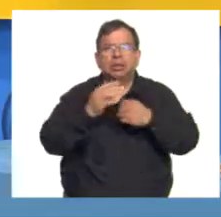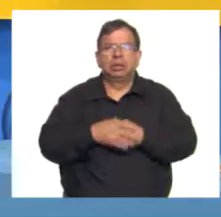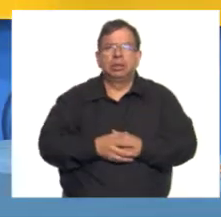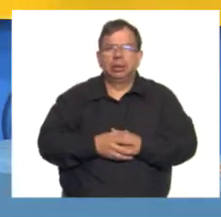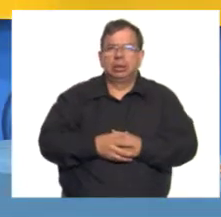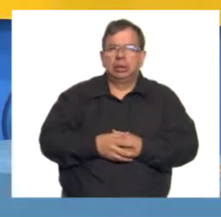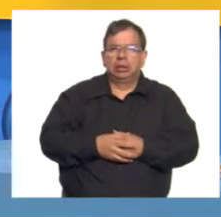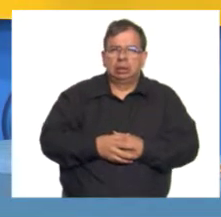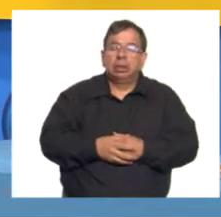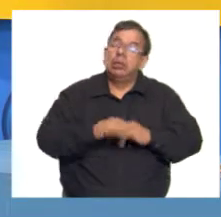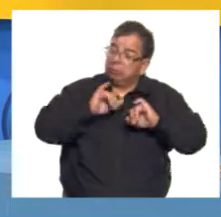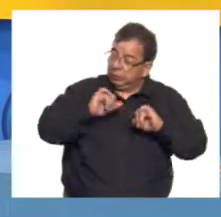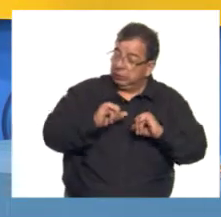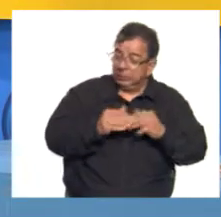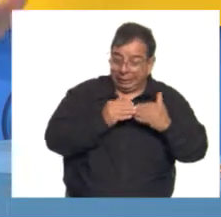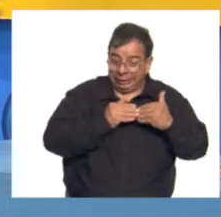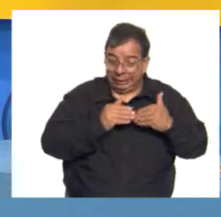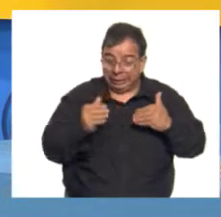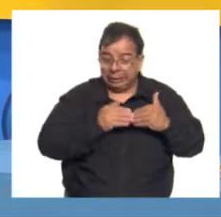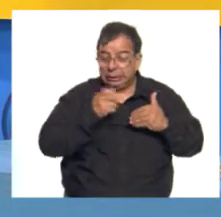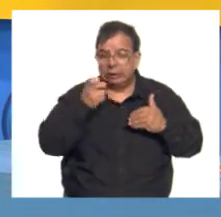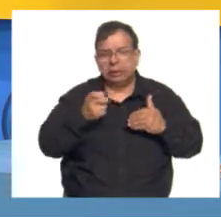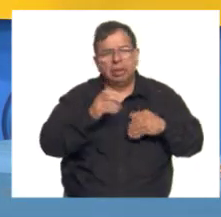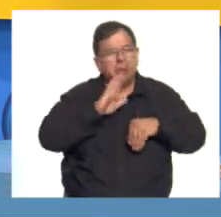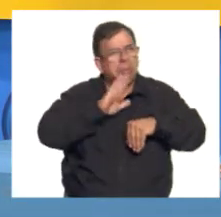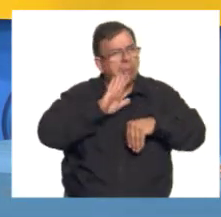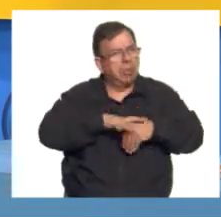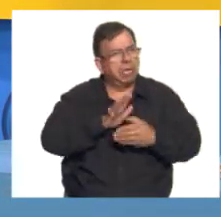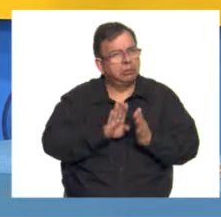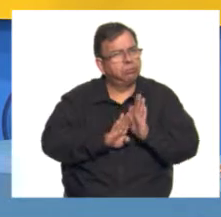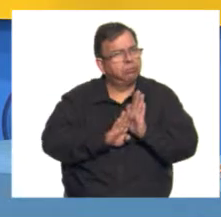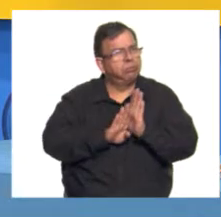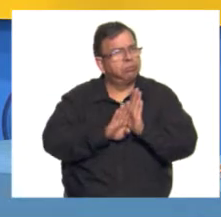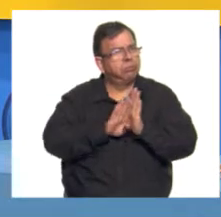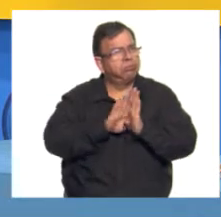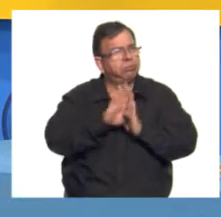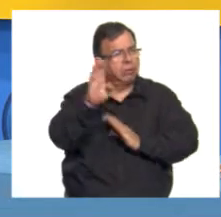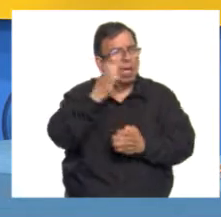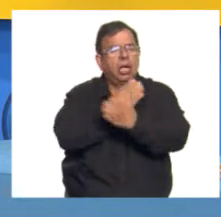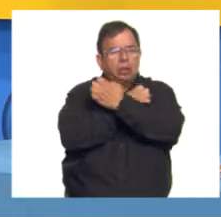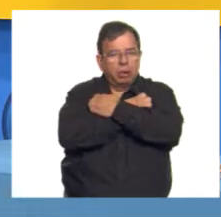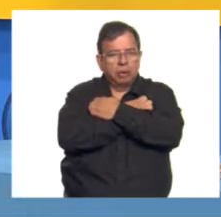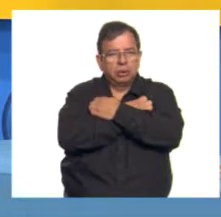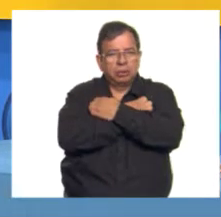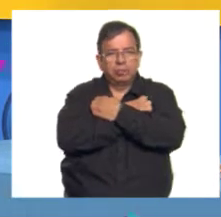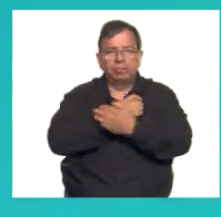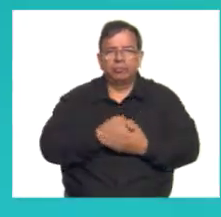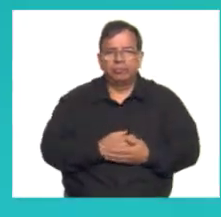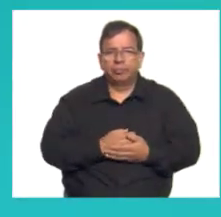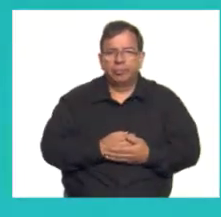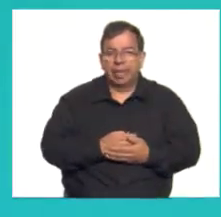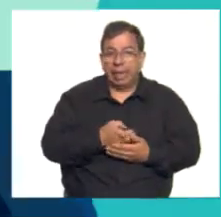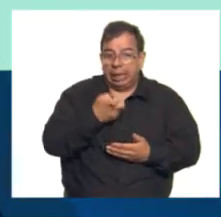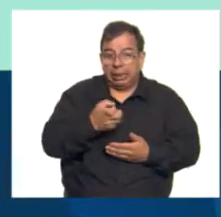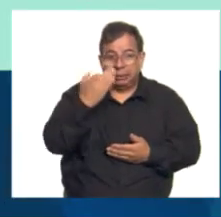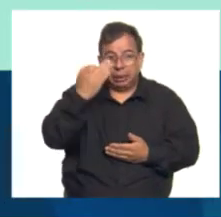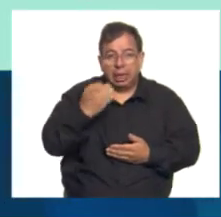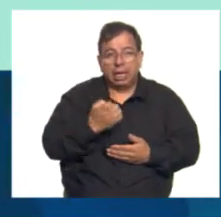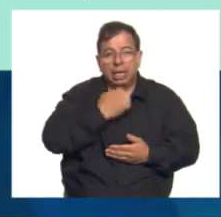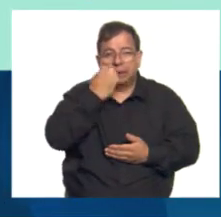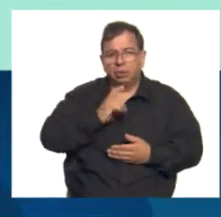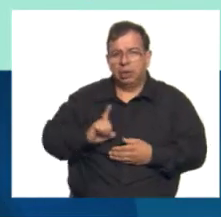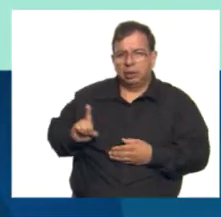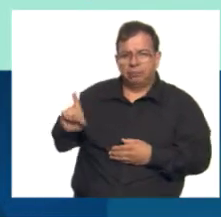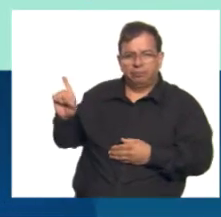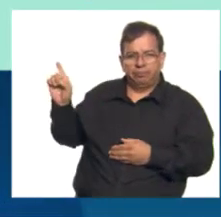Sí, este periodo fue uno de los más prolíficos para la educación mexicana. En este momento, se esperaba que las escuelas se